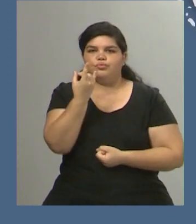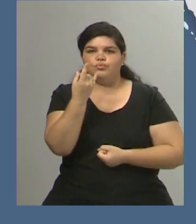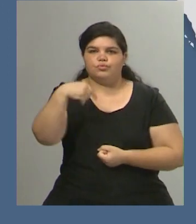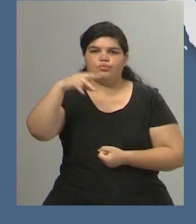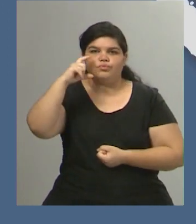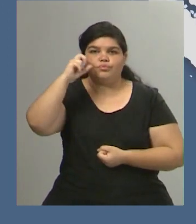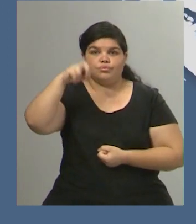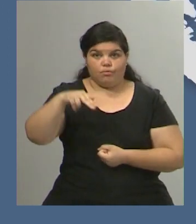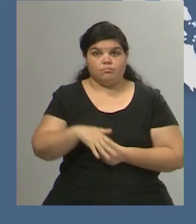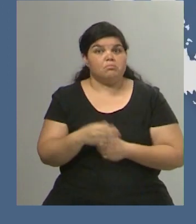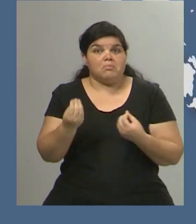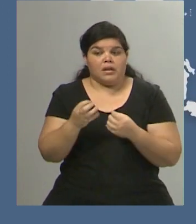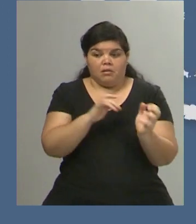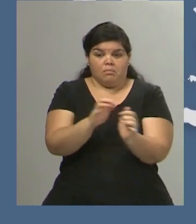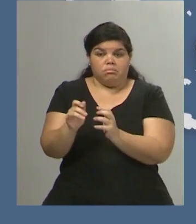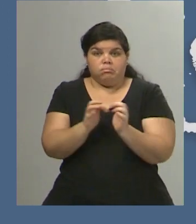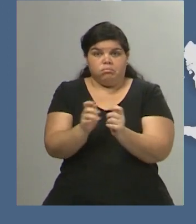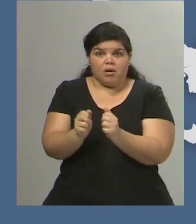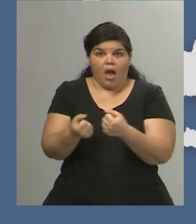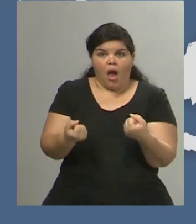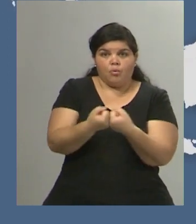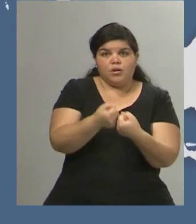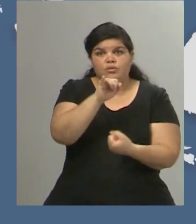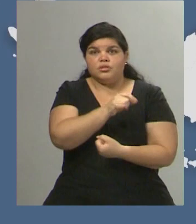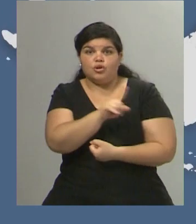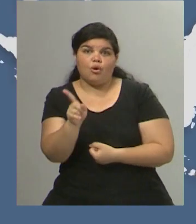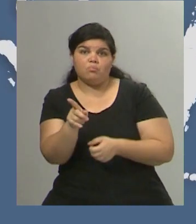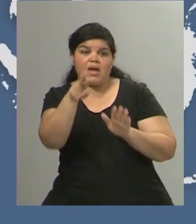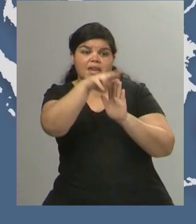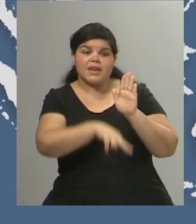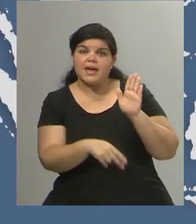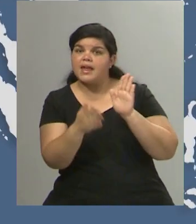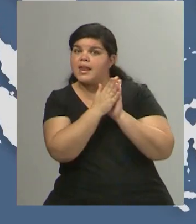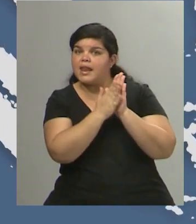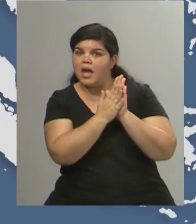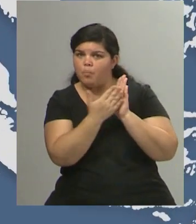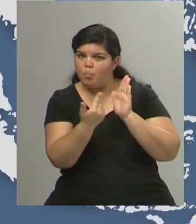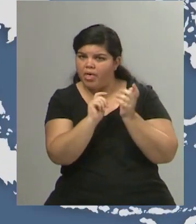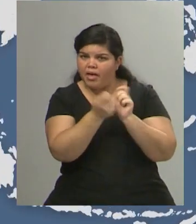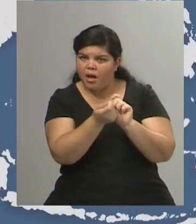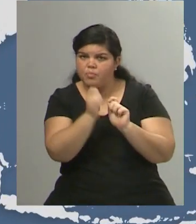y ponernos de acuerdo o no sobre los cambios de las reglas. Modifiquemos el tratado.